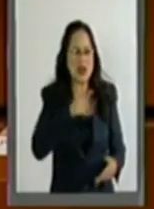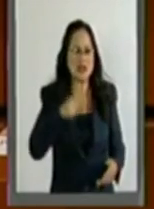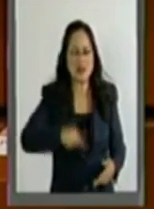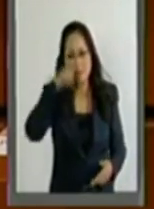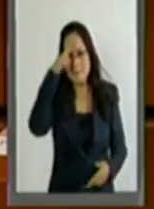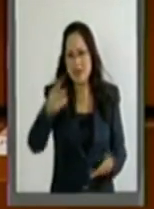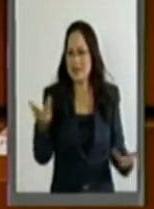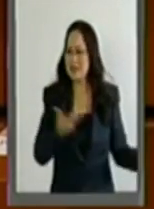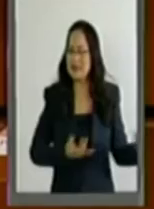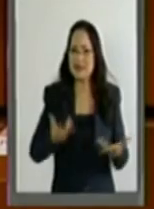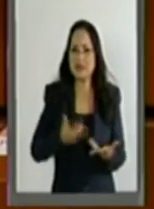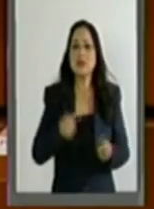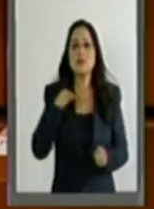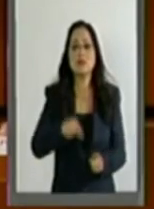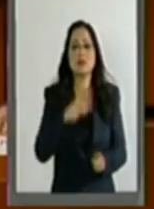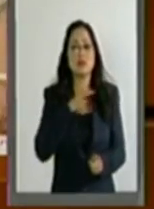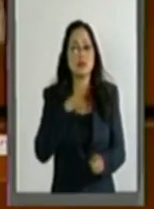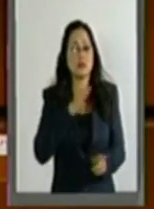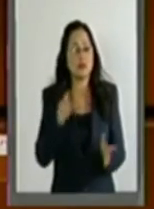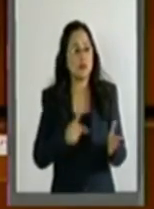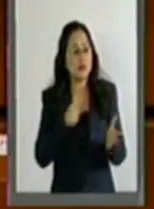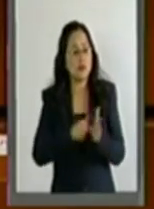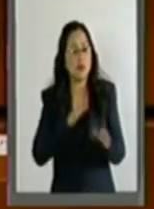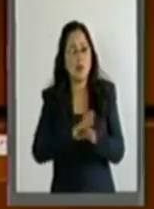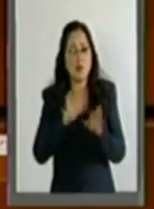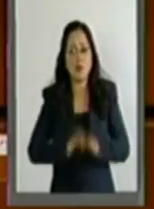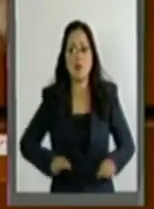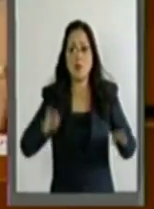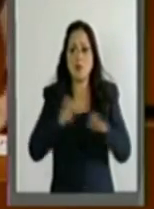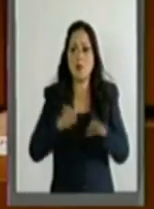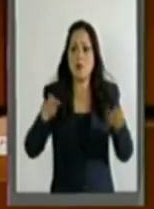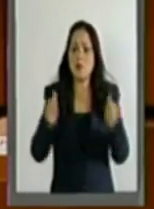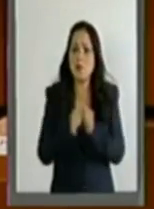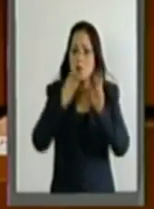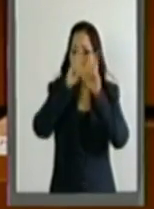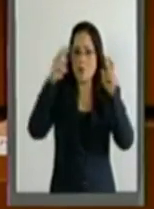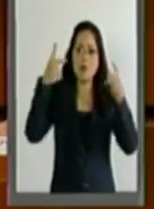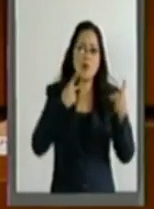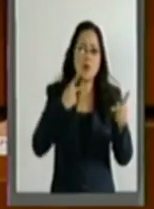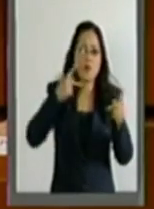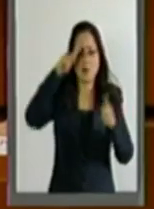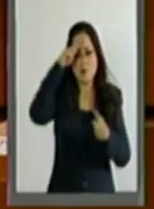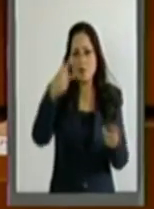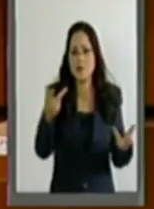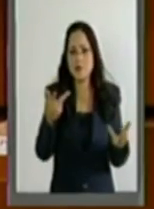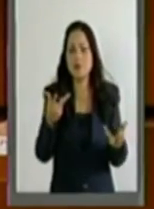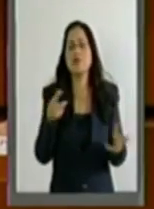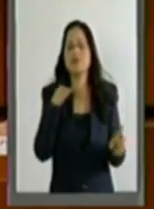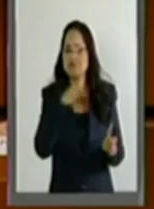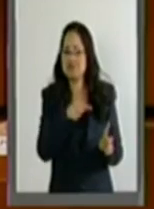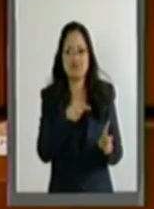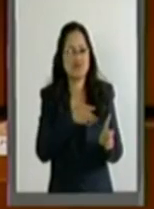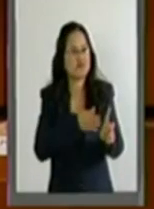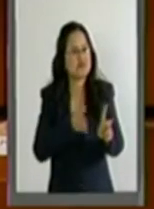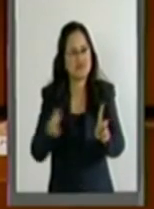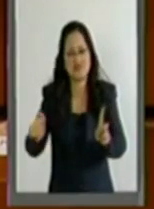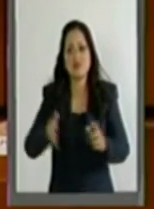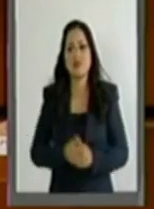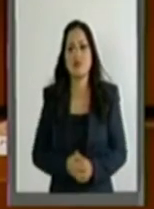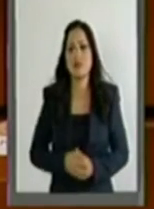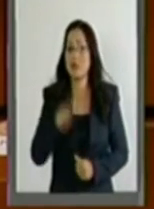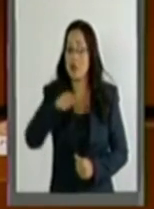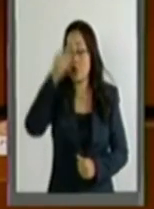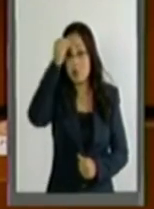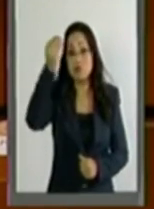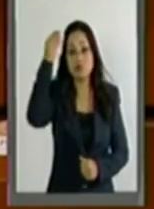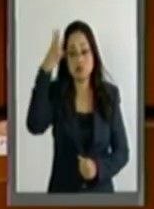México el lugar que tenía en la diplomacia mexicana? Efectivamente, que no se nos